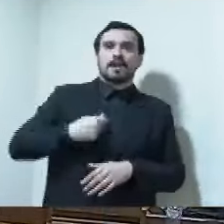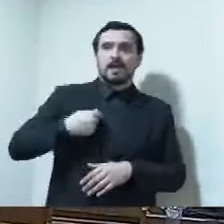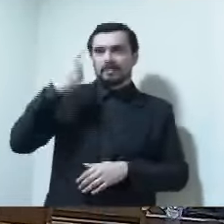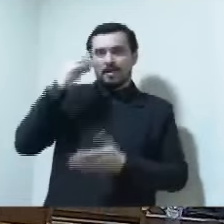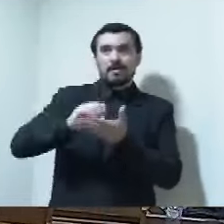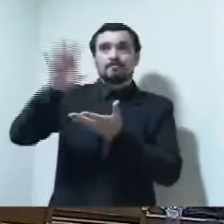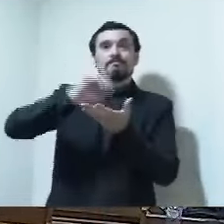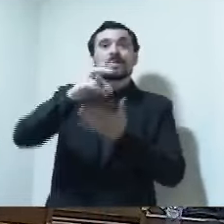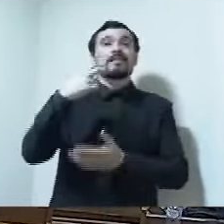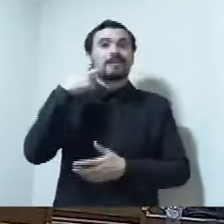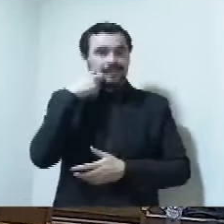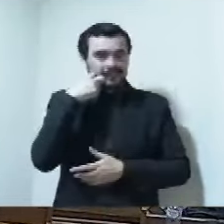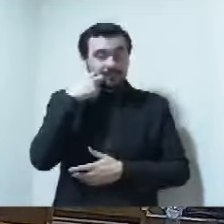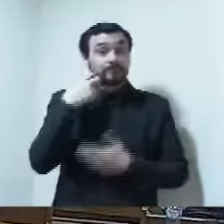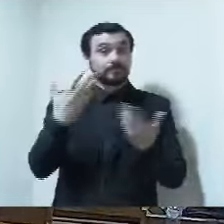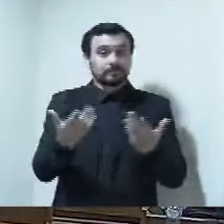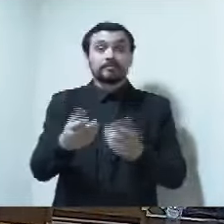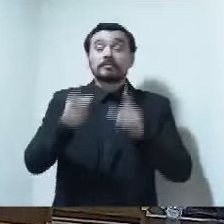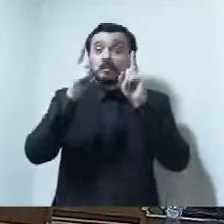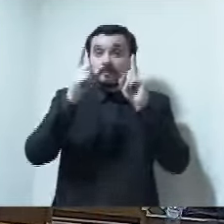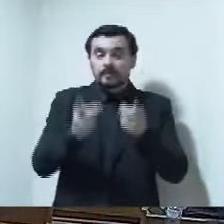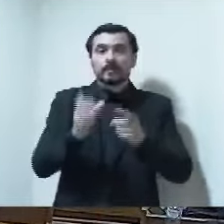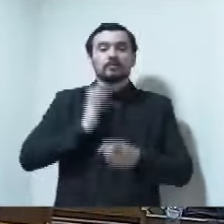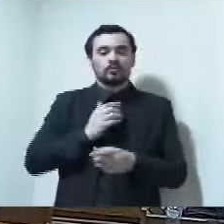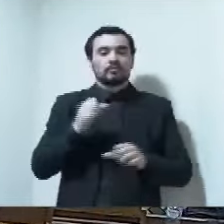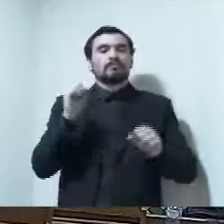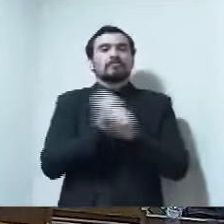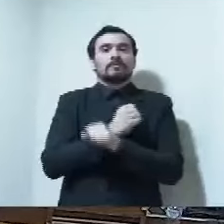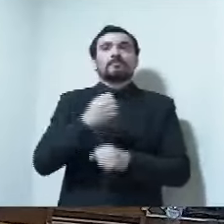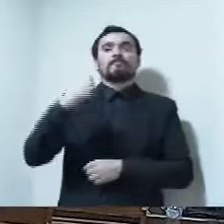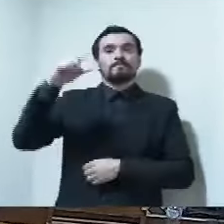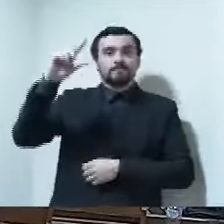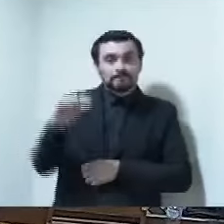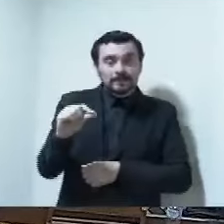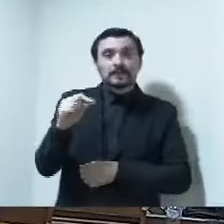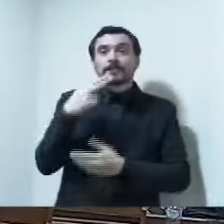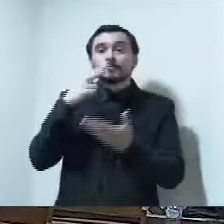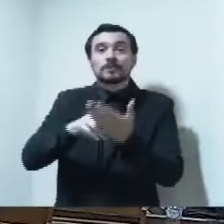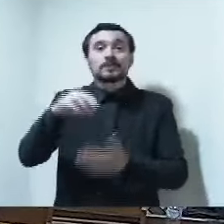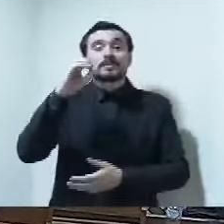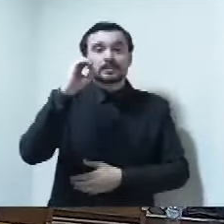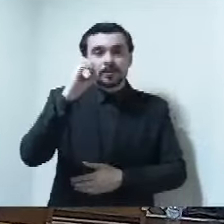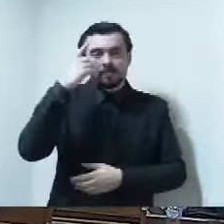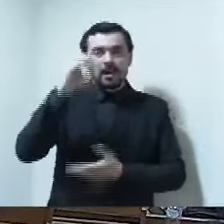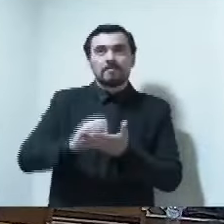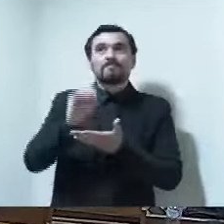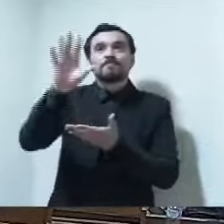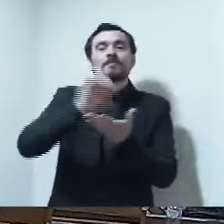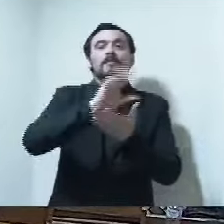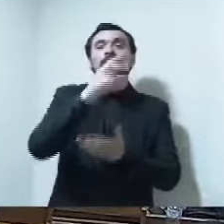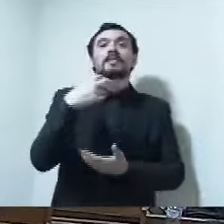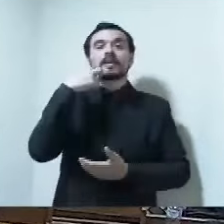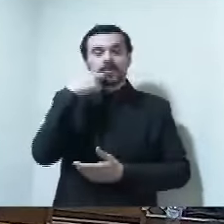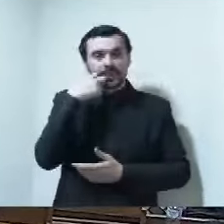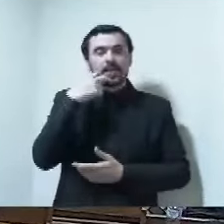productos cárnicos. Además, hemos conseguido la reducción de la tasa arancelaria a cero para el envío de carne porcina al